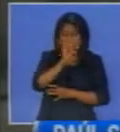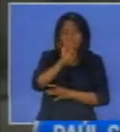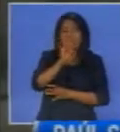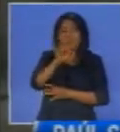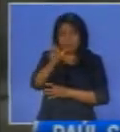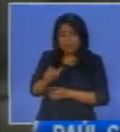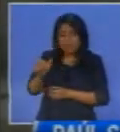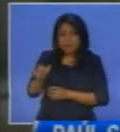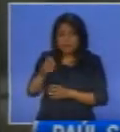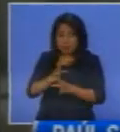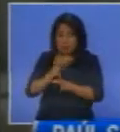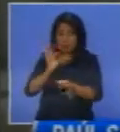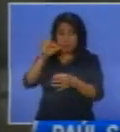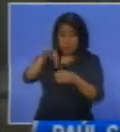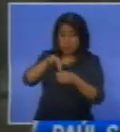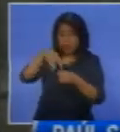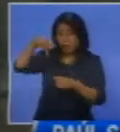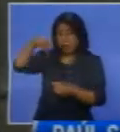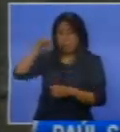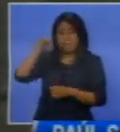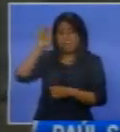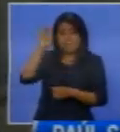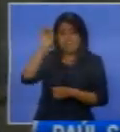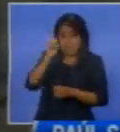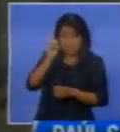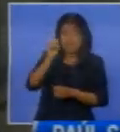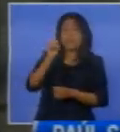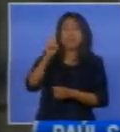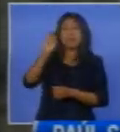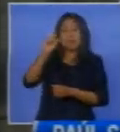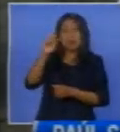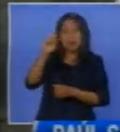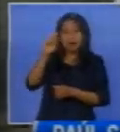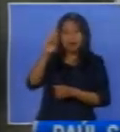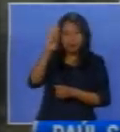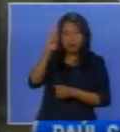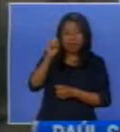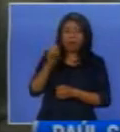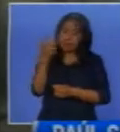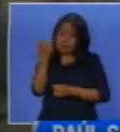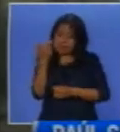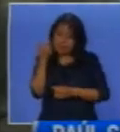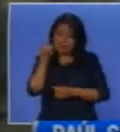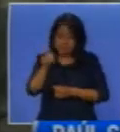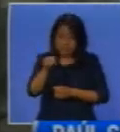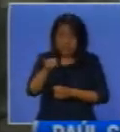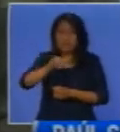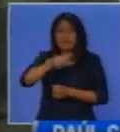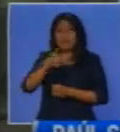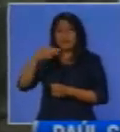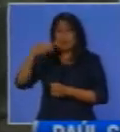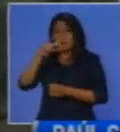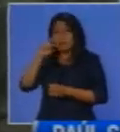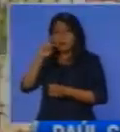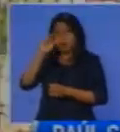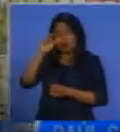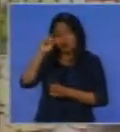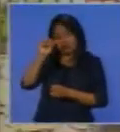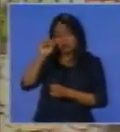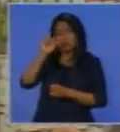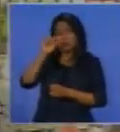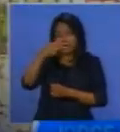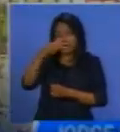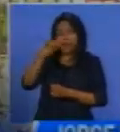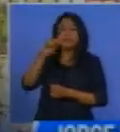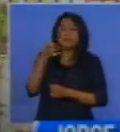urnas este 23 de marzo, 13.500 ciudadanos. En el caso de Yaguachi, 15.600 electores. Por cierto